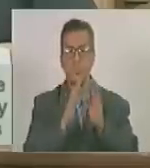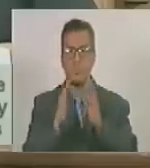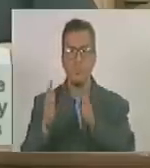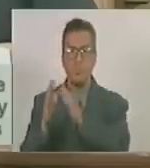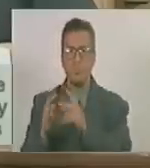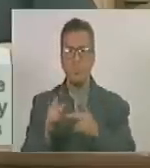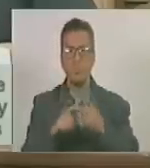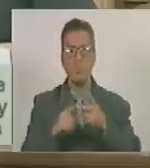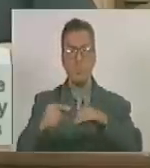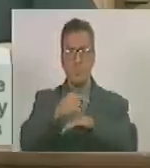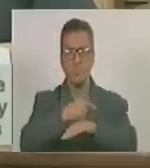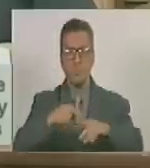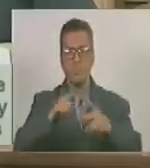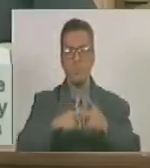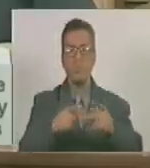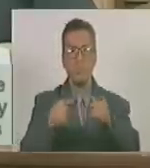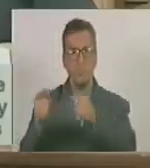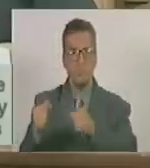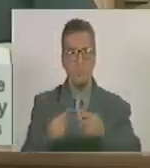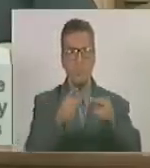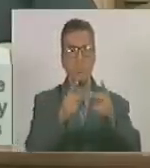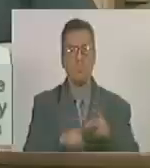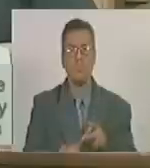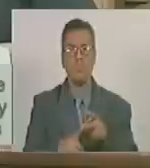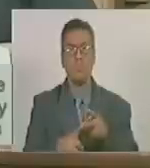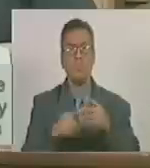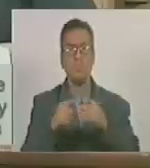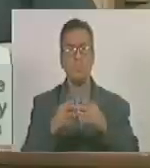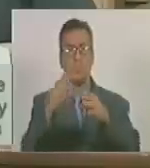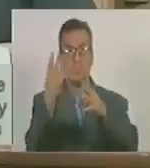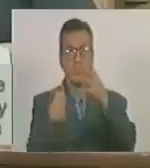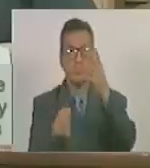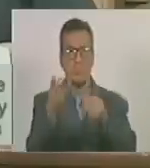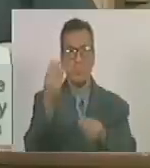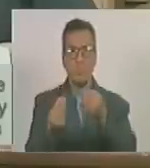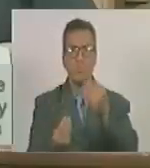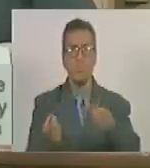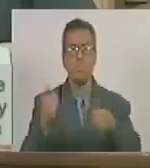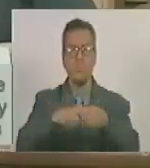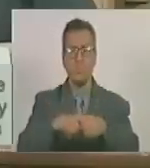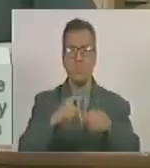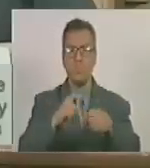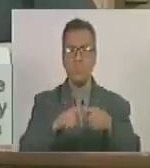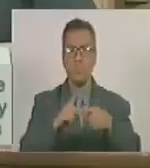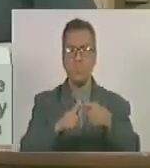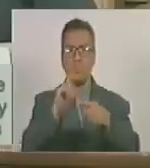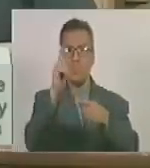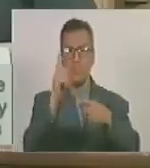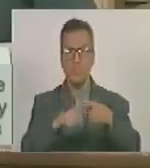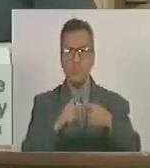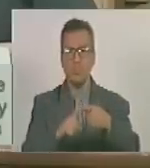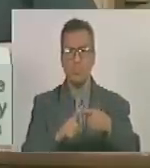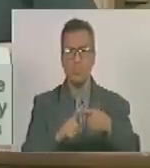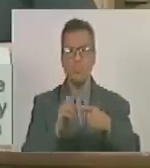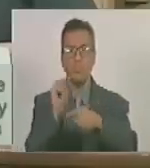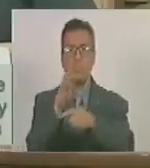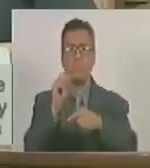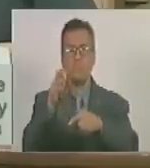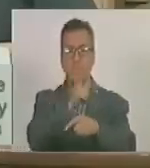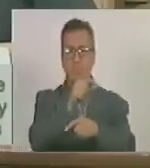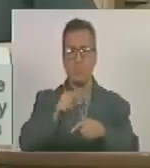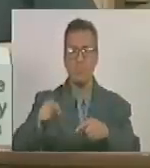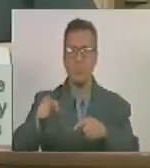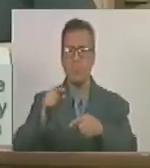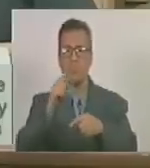organización, gobierno y administración, el Consejo Comunal estará integrado por 1. La Asamblea de